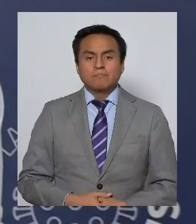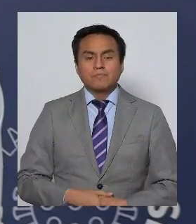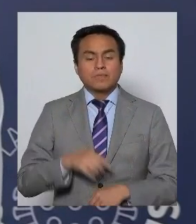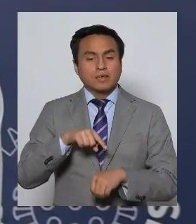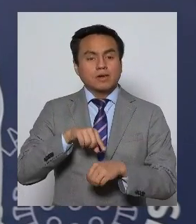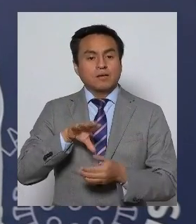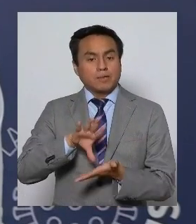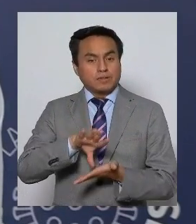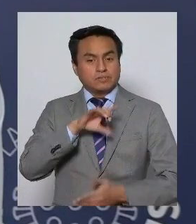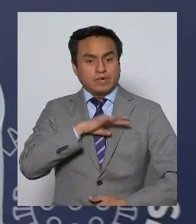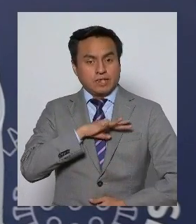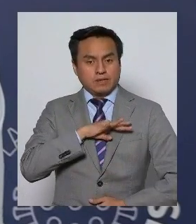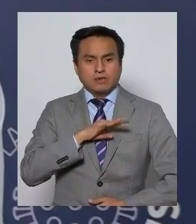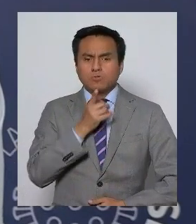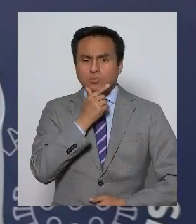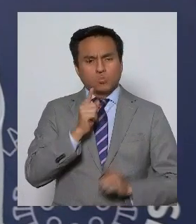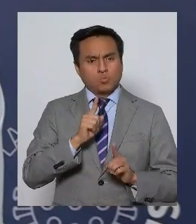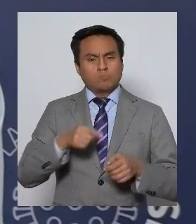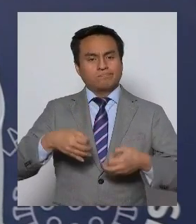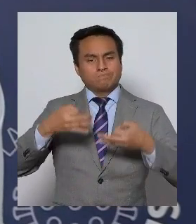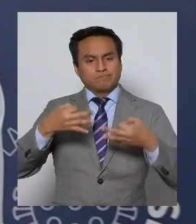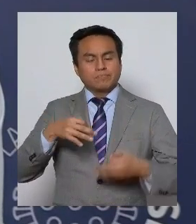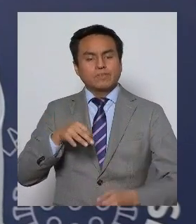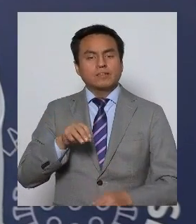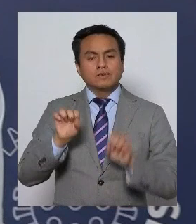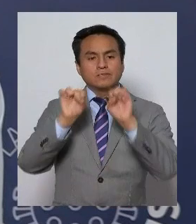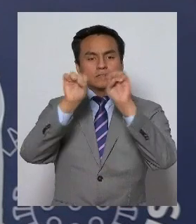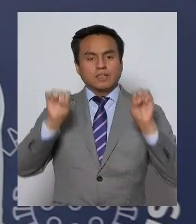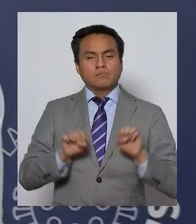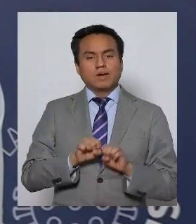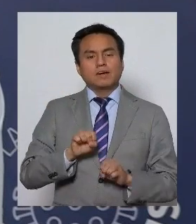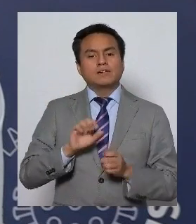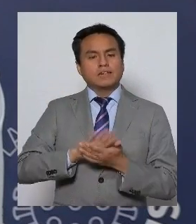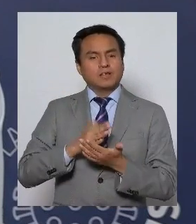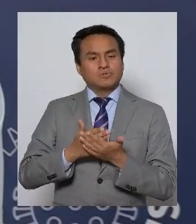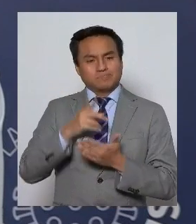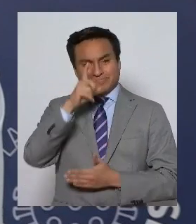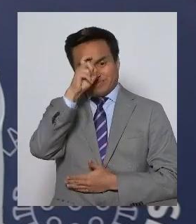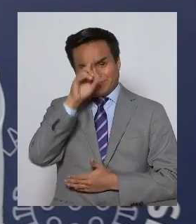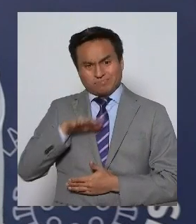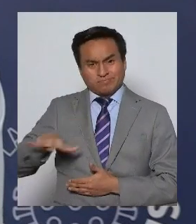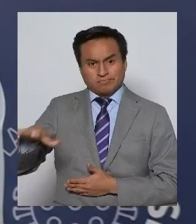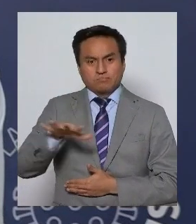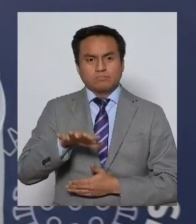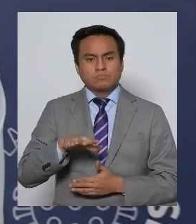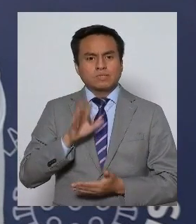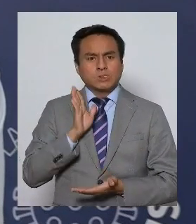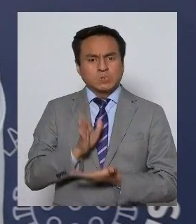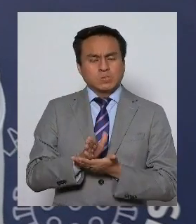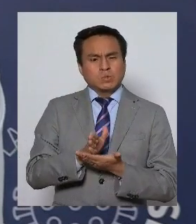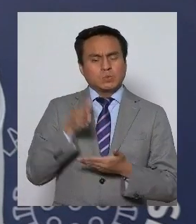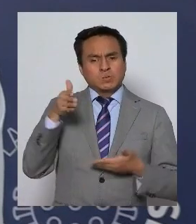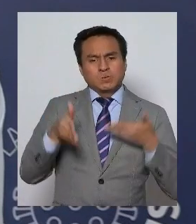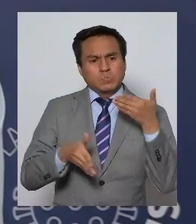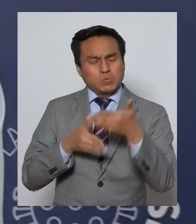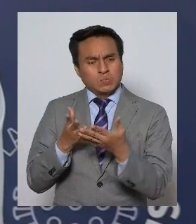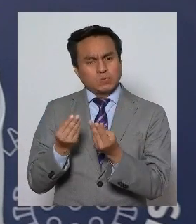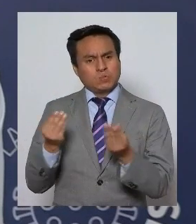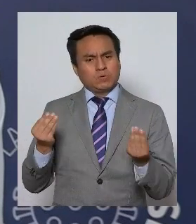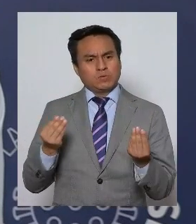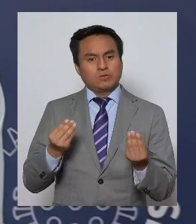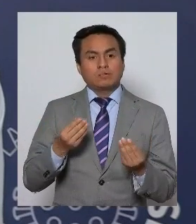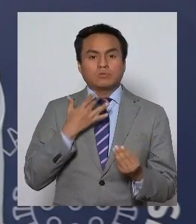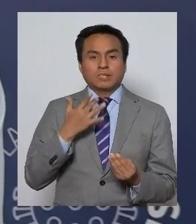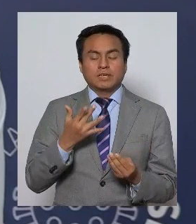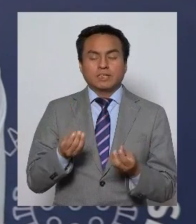país, no cabe ninguna duda, nuestro sistema de salud está extraordinariamente exigido, sobre todo por lo que